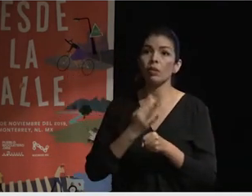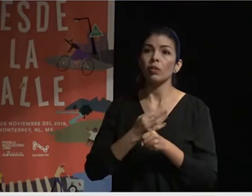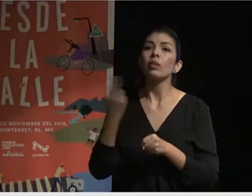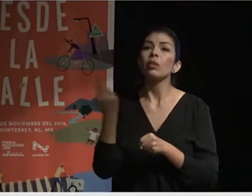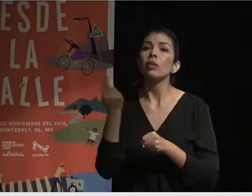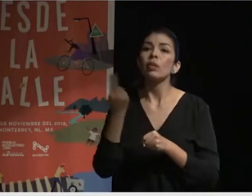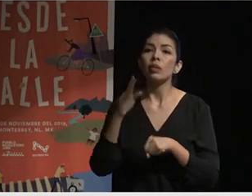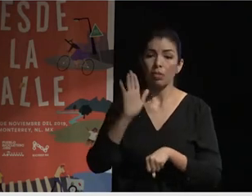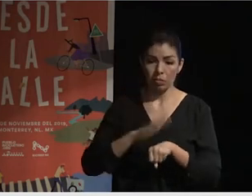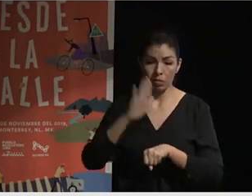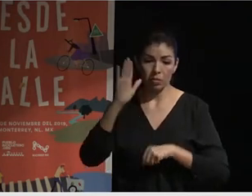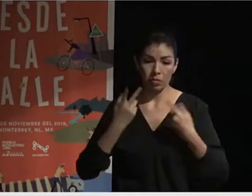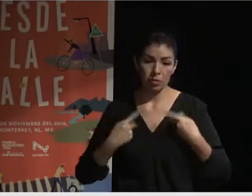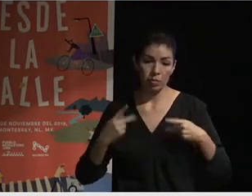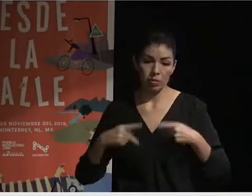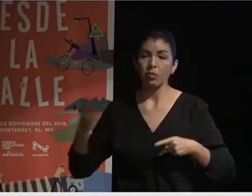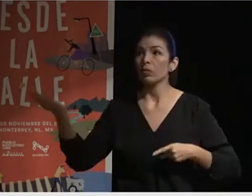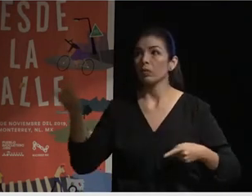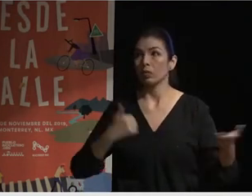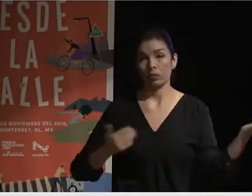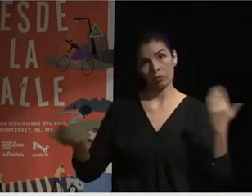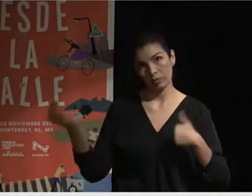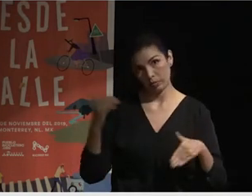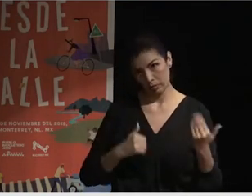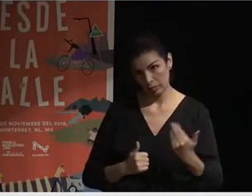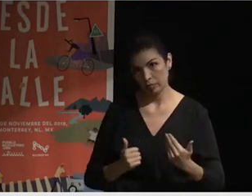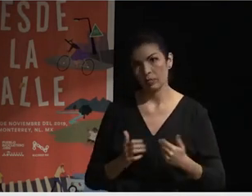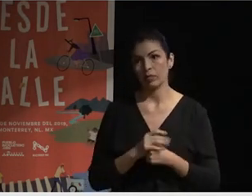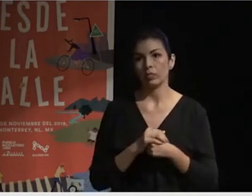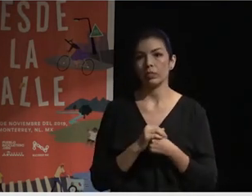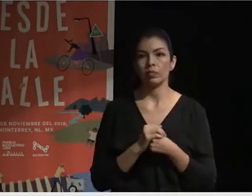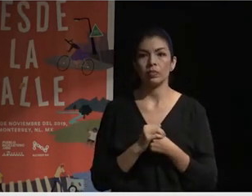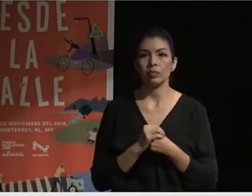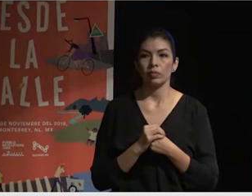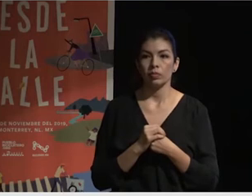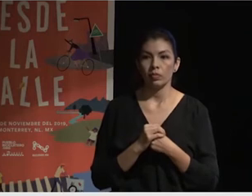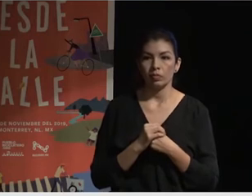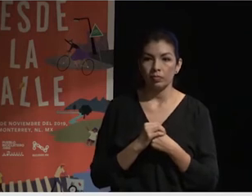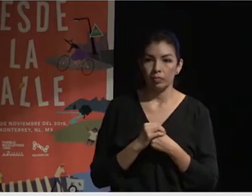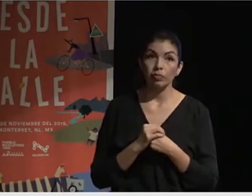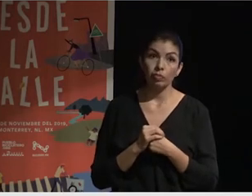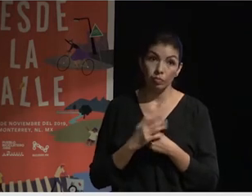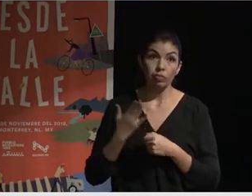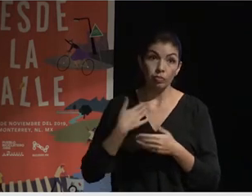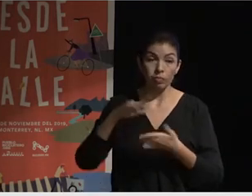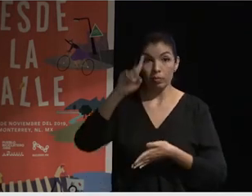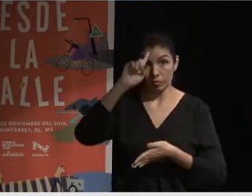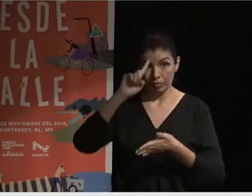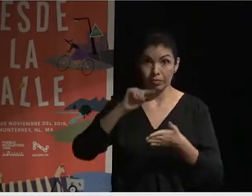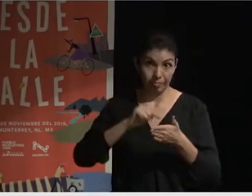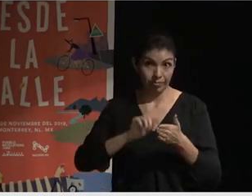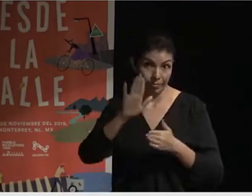estamos funcionando. Y esa interconectividad tendría que estar pasando hoy, ¿no? Y que creo que es algo que nos llevamos todos de tarea de